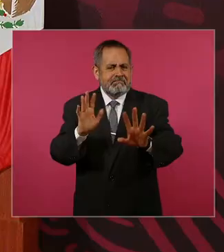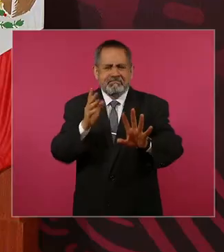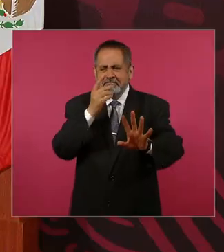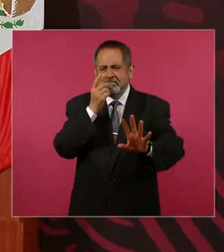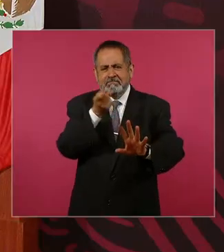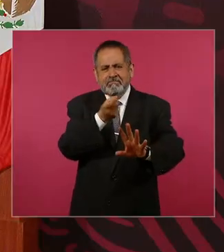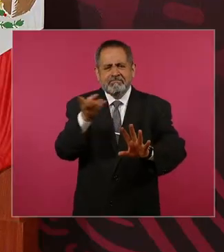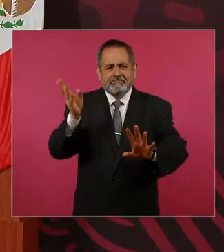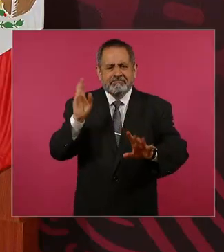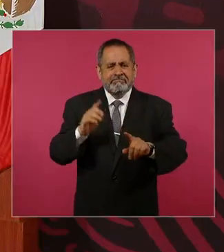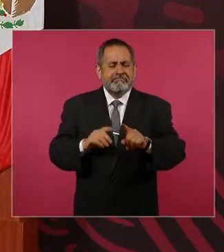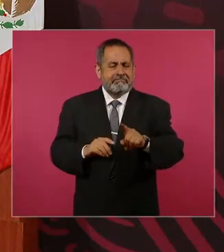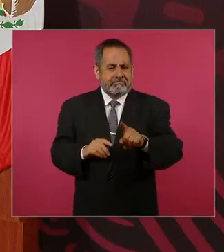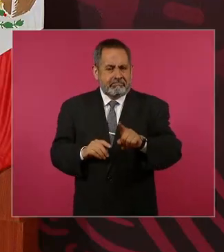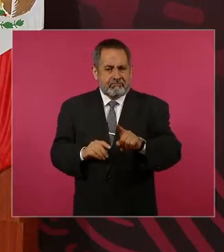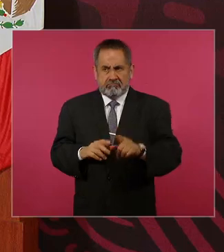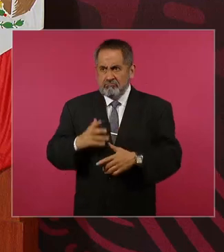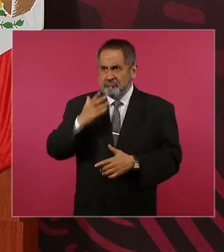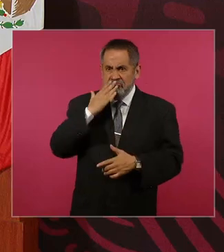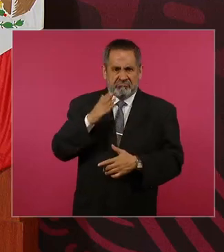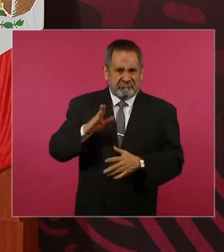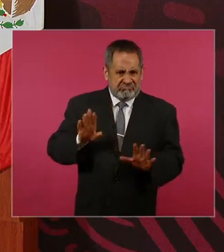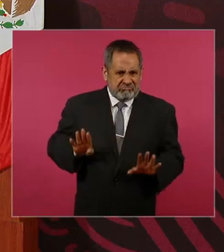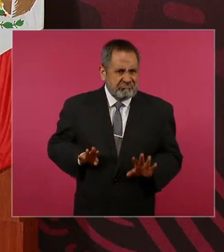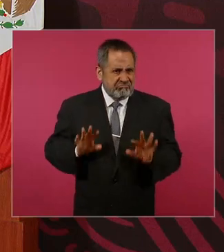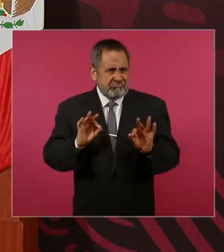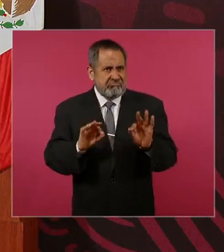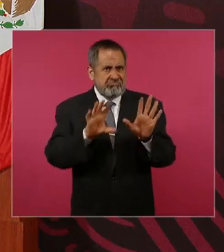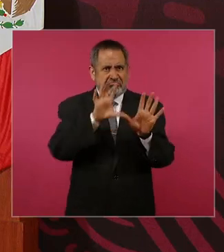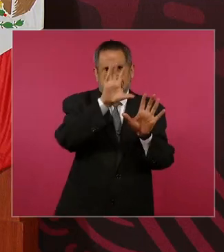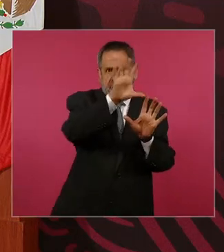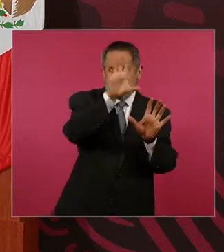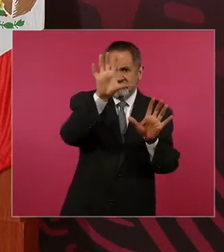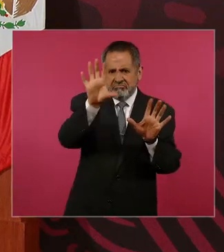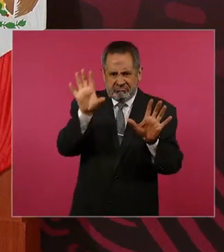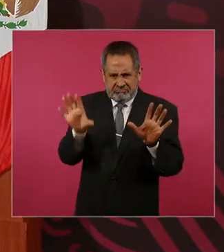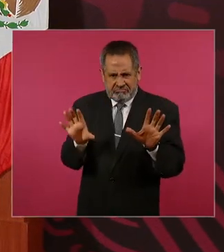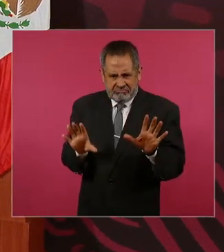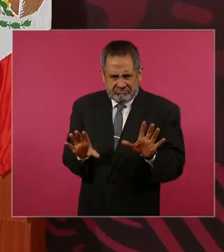está bien resuelto lo de la